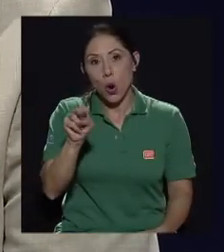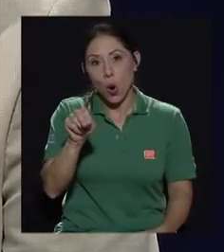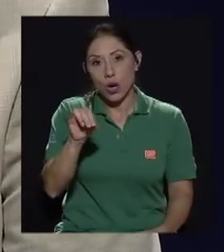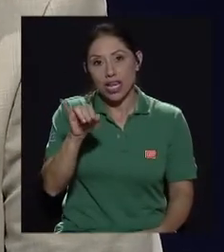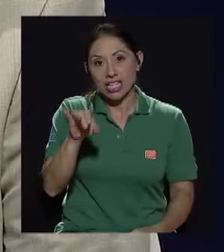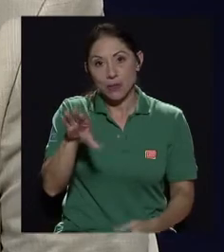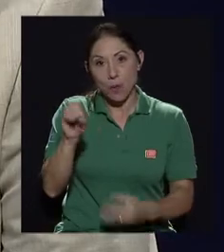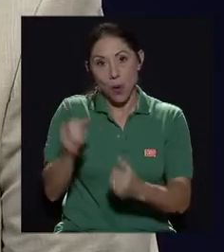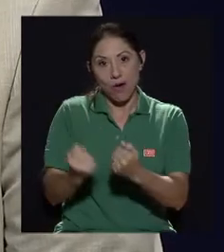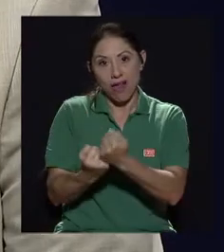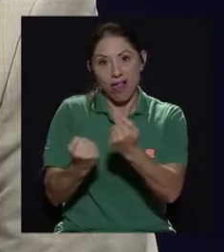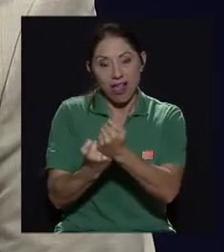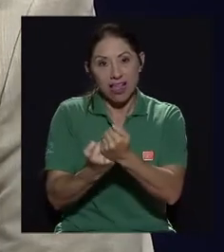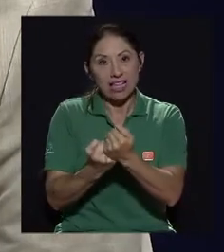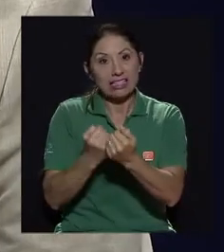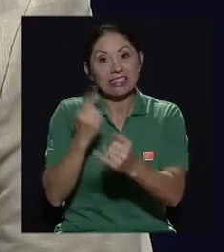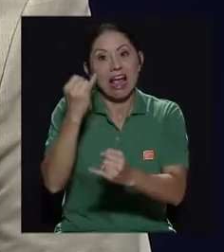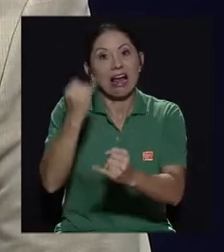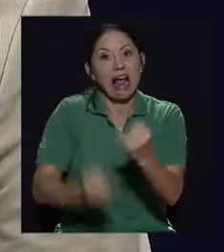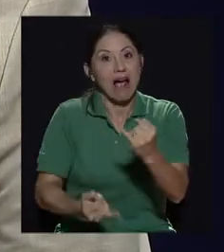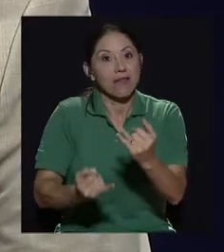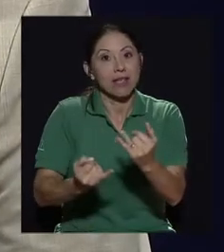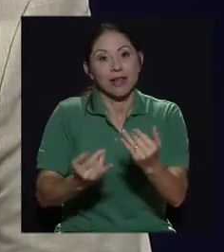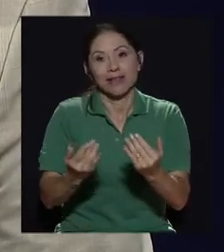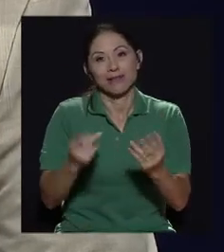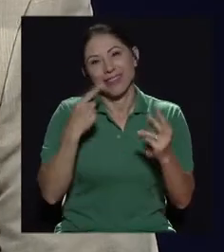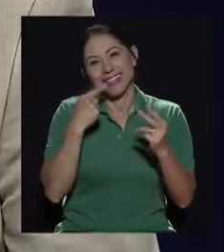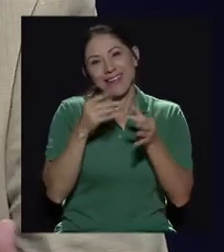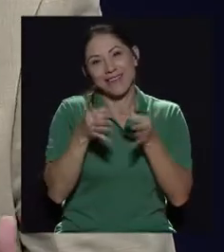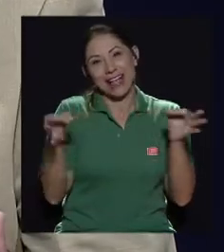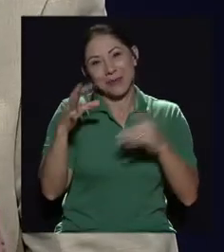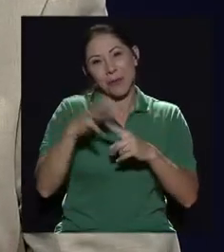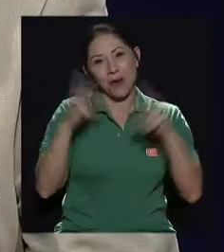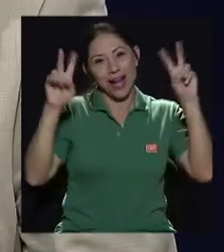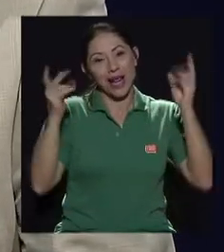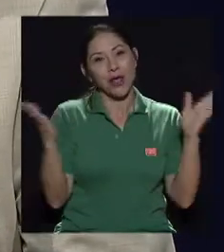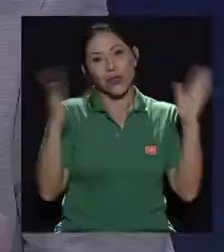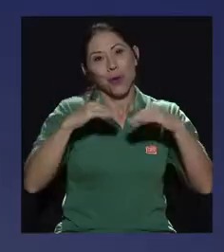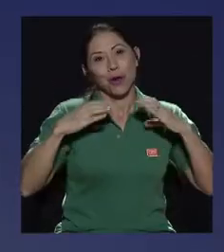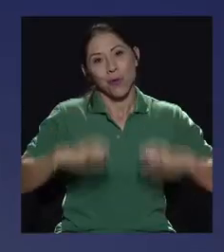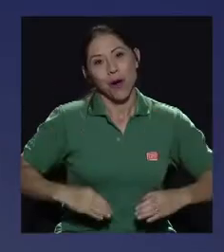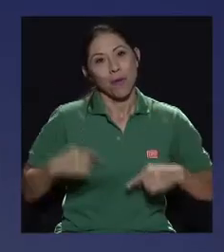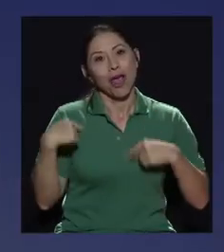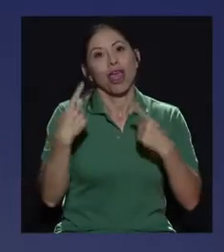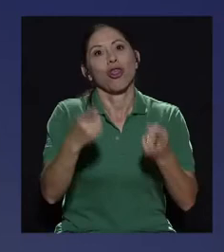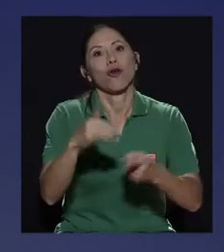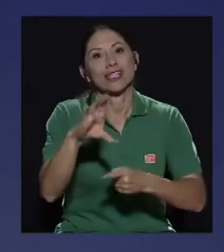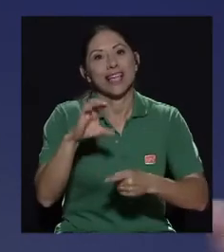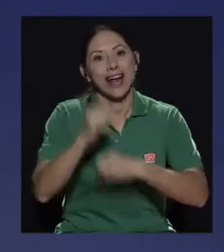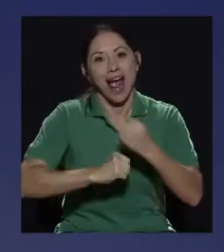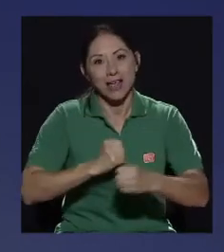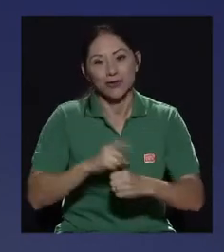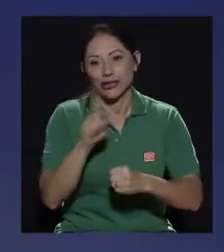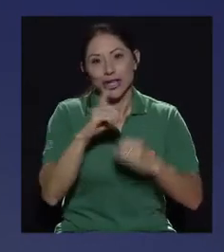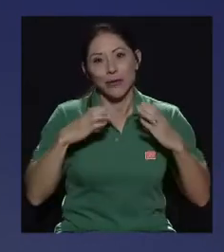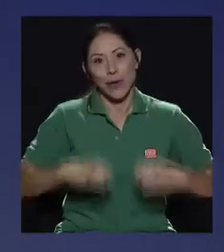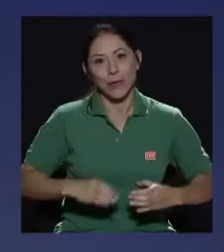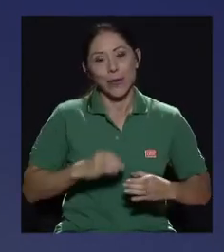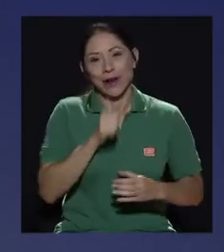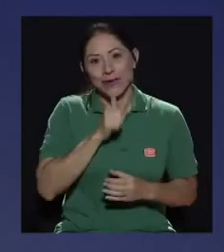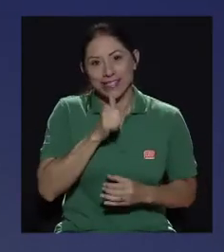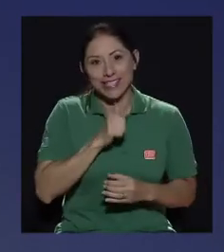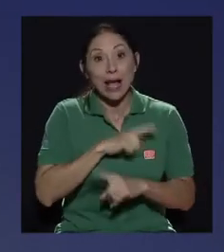alguna vez porque no hay cuerpo que dure 100 años ni que lo resista verdad entonces pero esas características lo como era